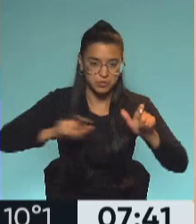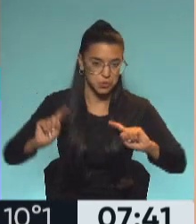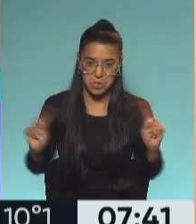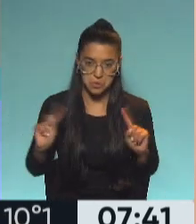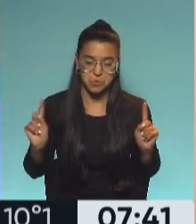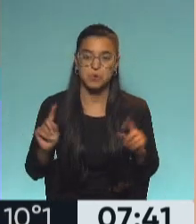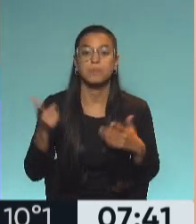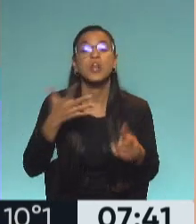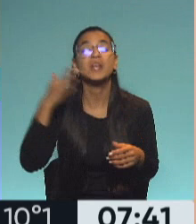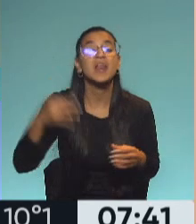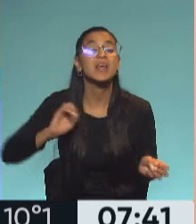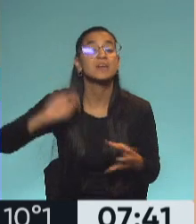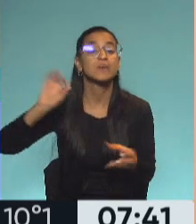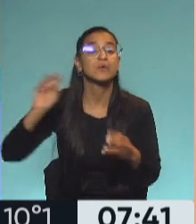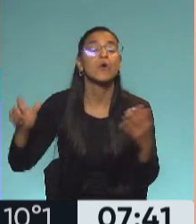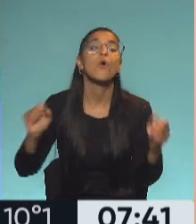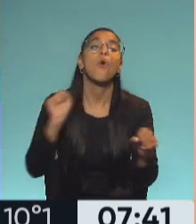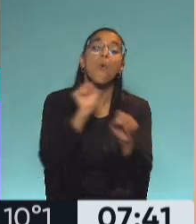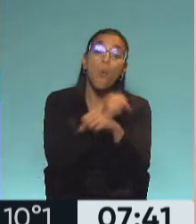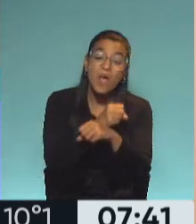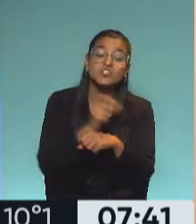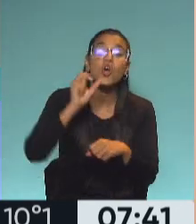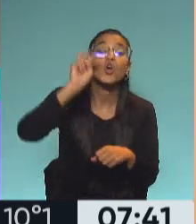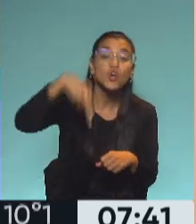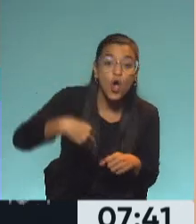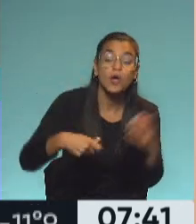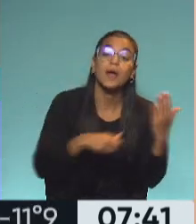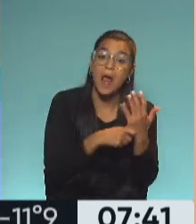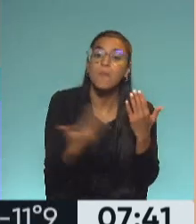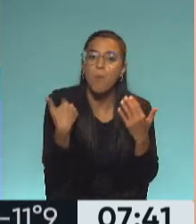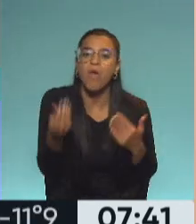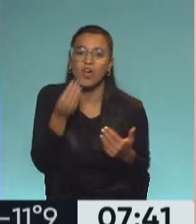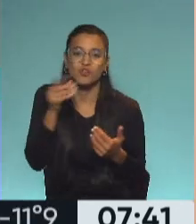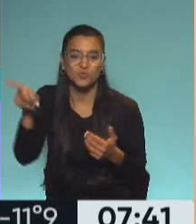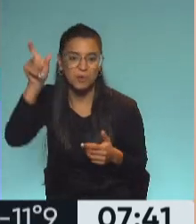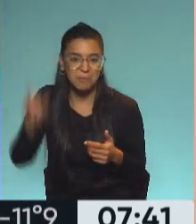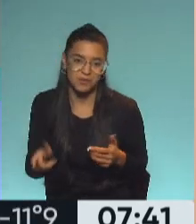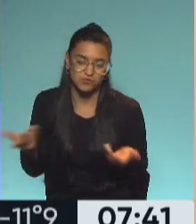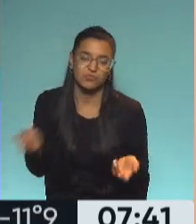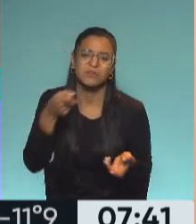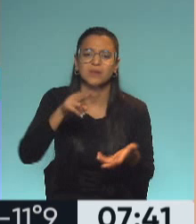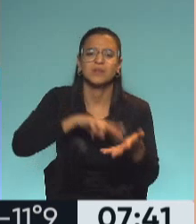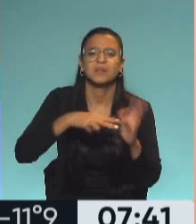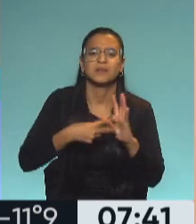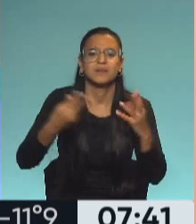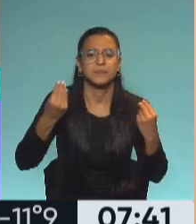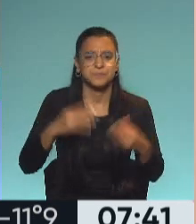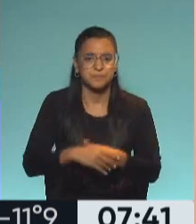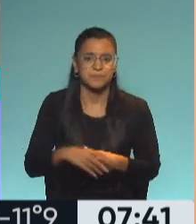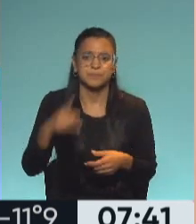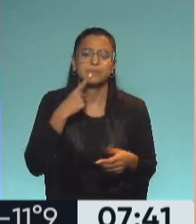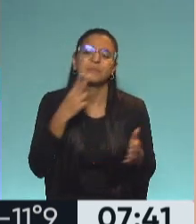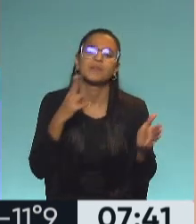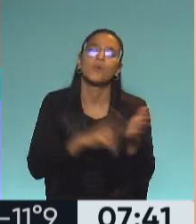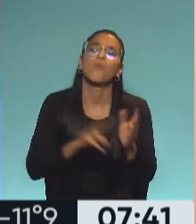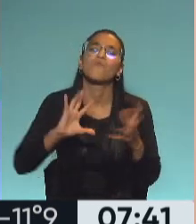en realidad estaban exportando huesos con carne apto para el consumo humano. ¿Esto qué significa? Que tributan